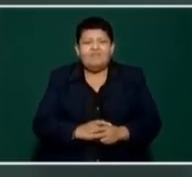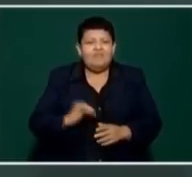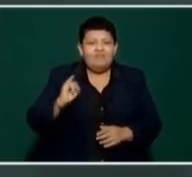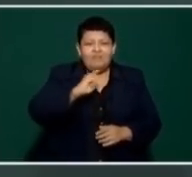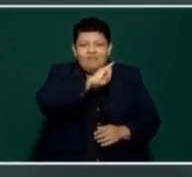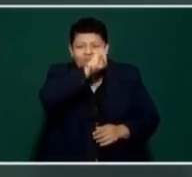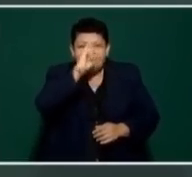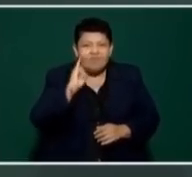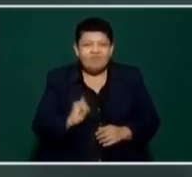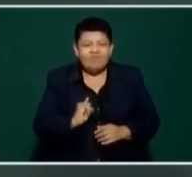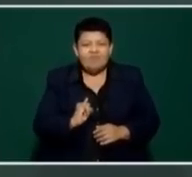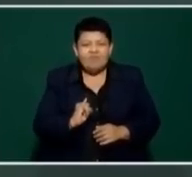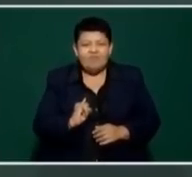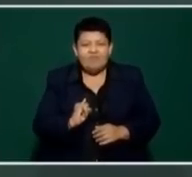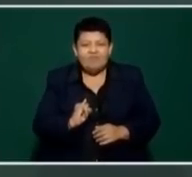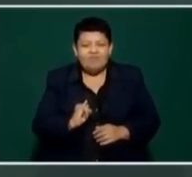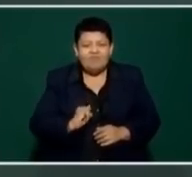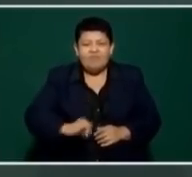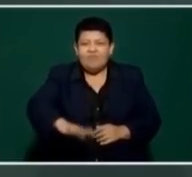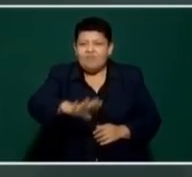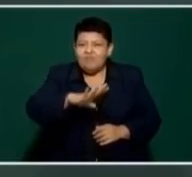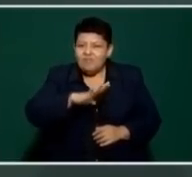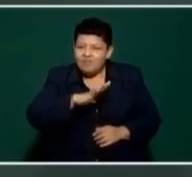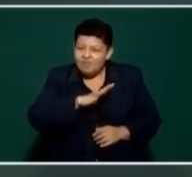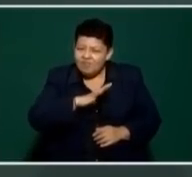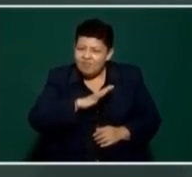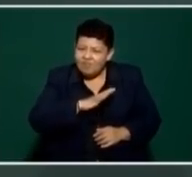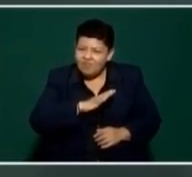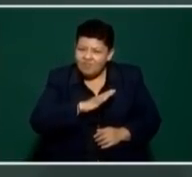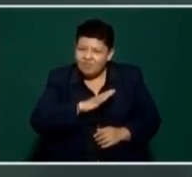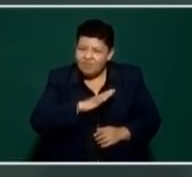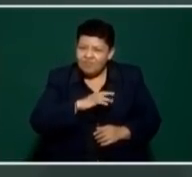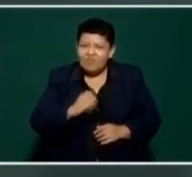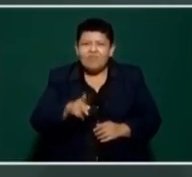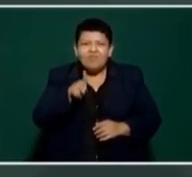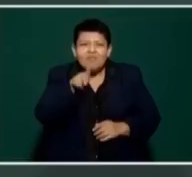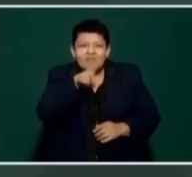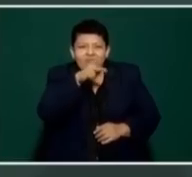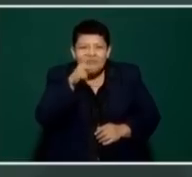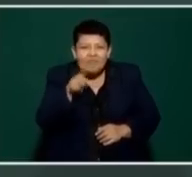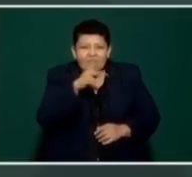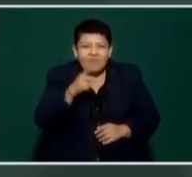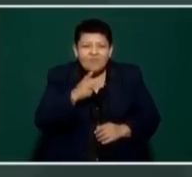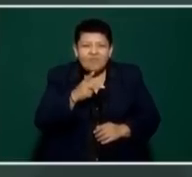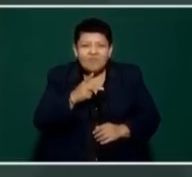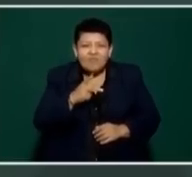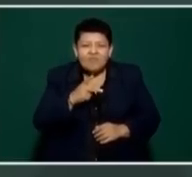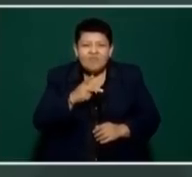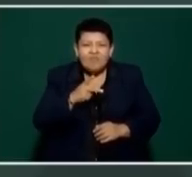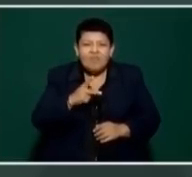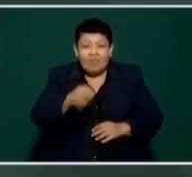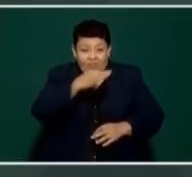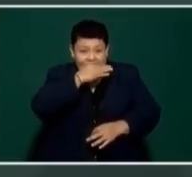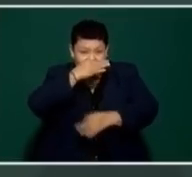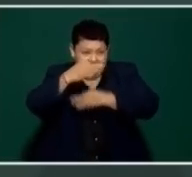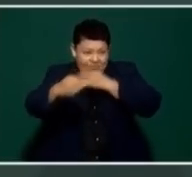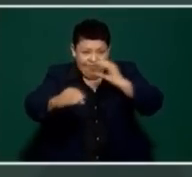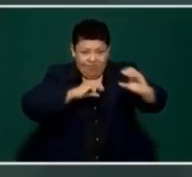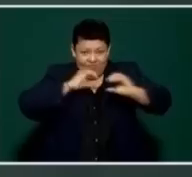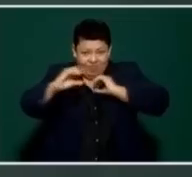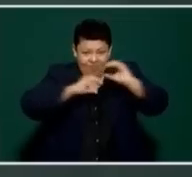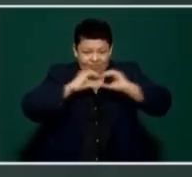Nunca había habido tanto cuestionamiento en los medios de información